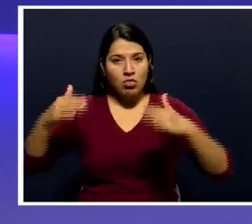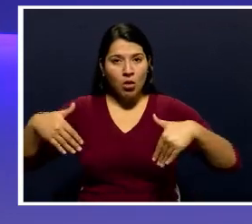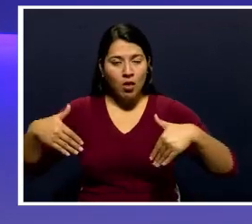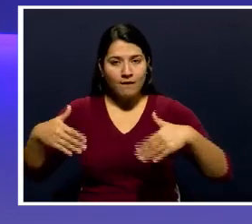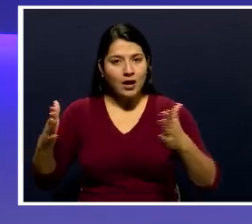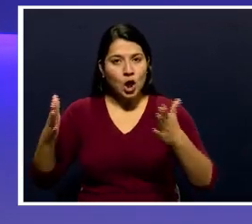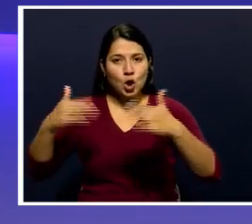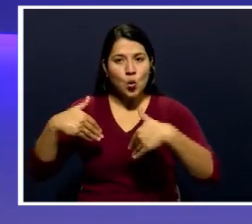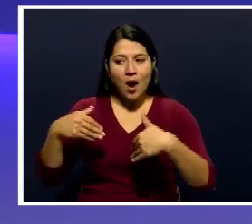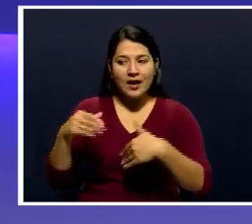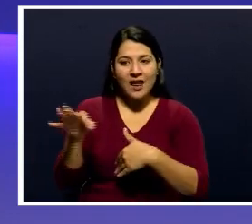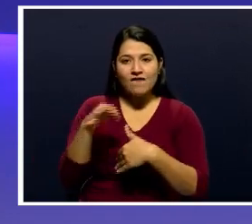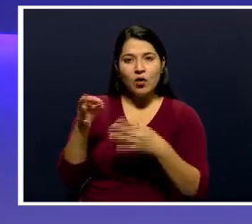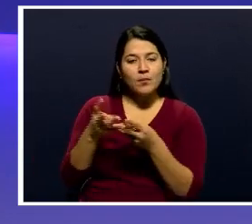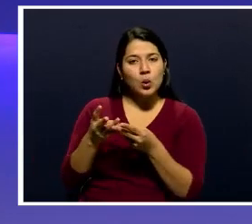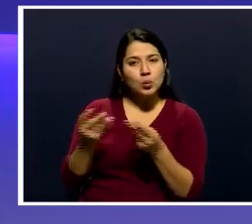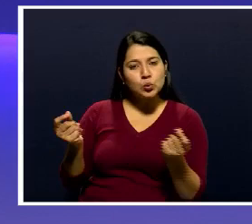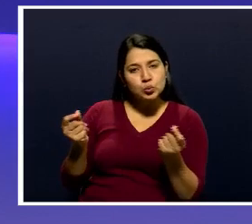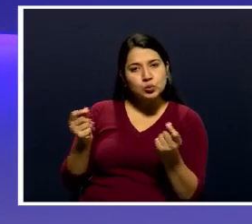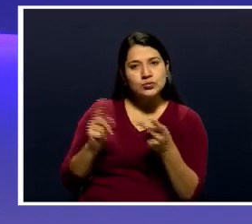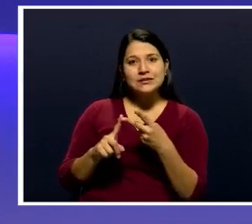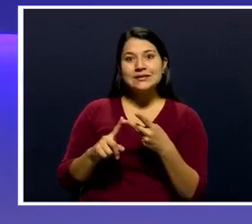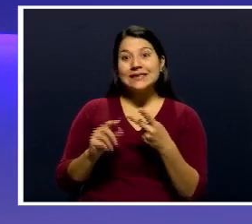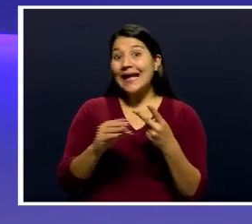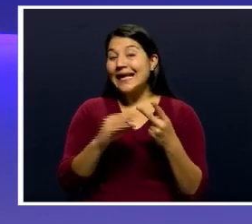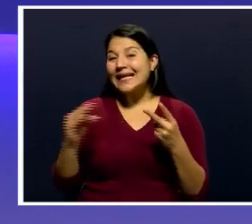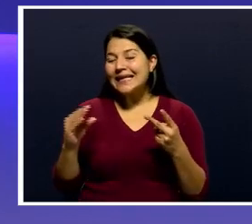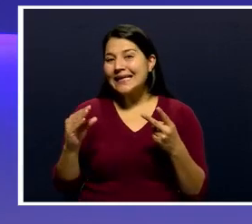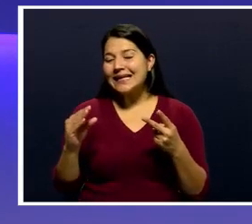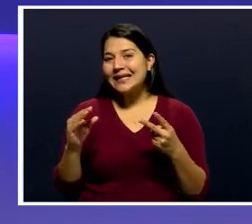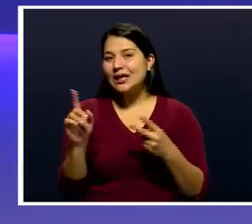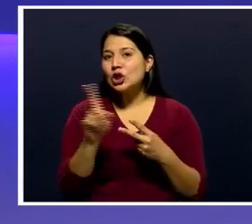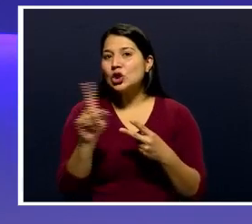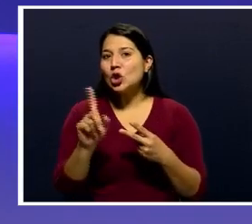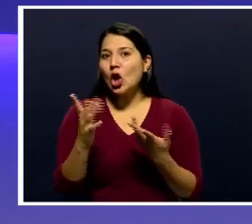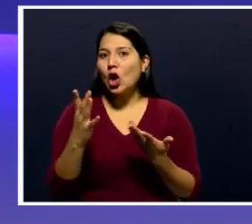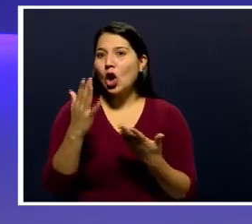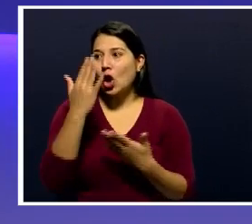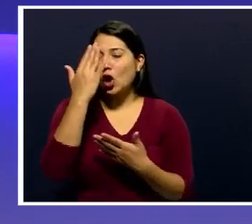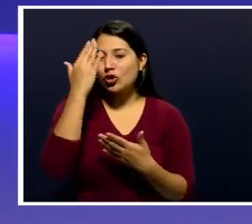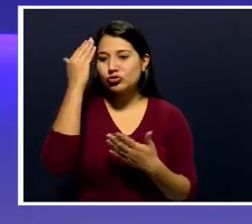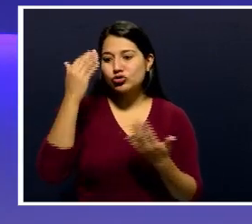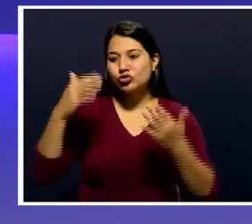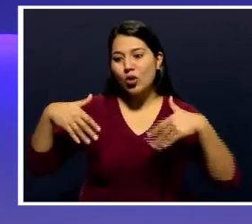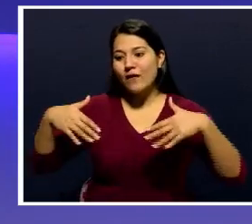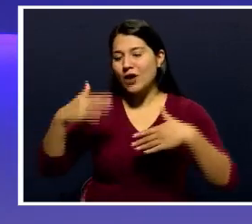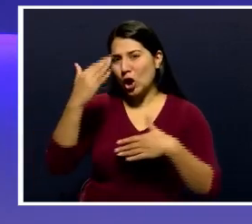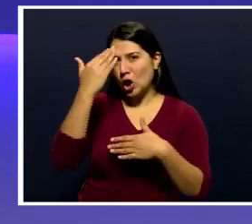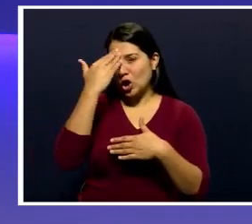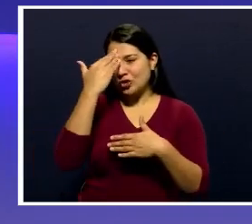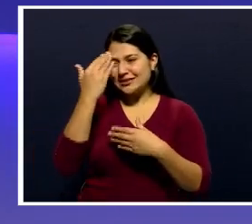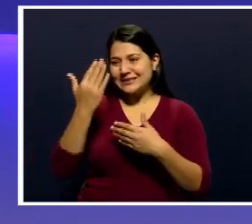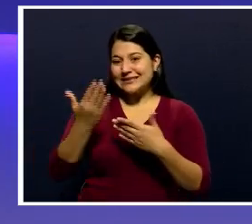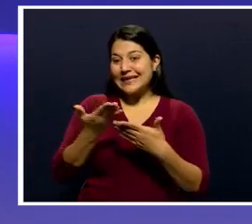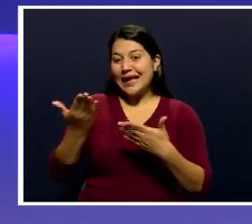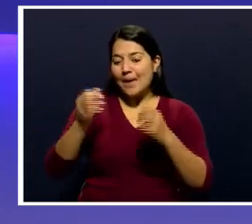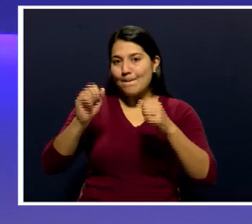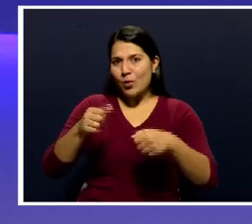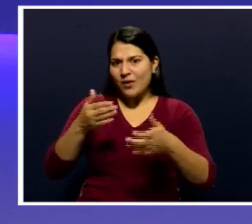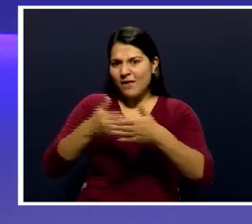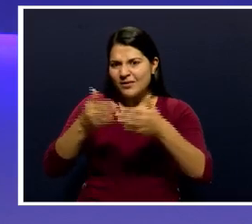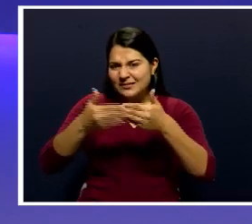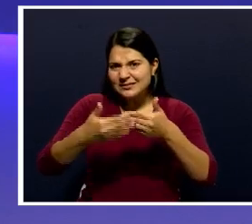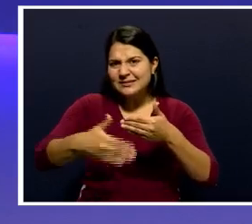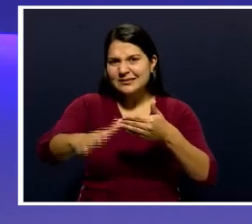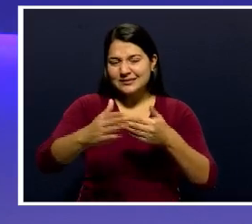que desconocemos la mayoría de sus secuelas, plantea enormes desafíos. ¿Cuál debe ser la